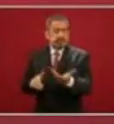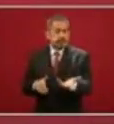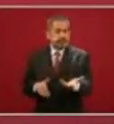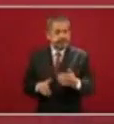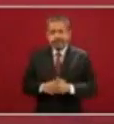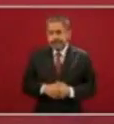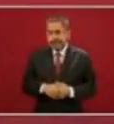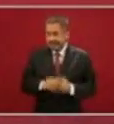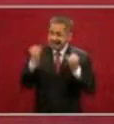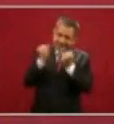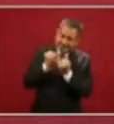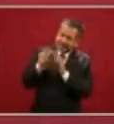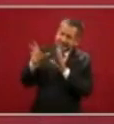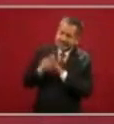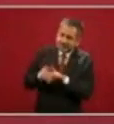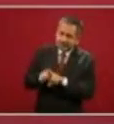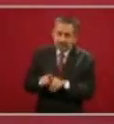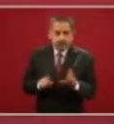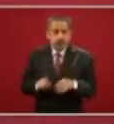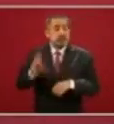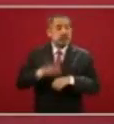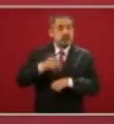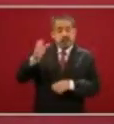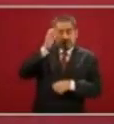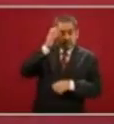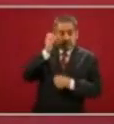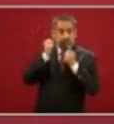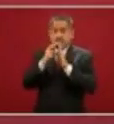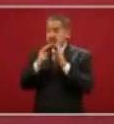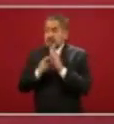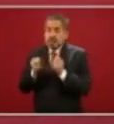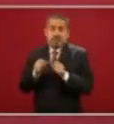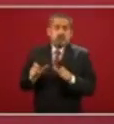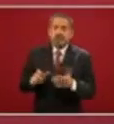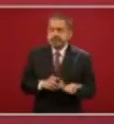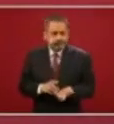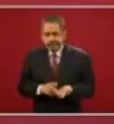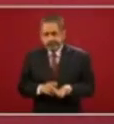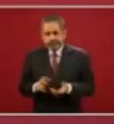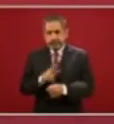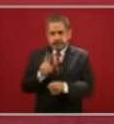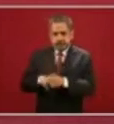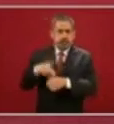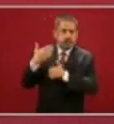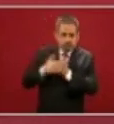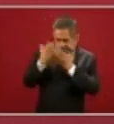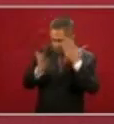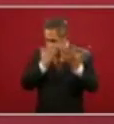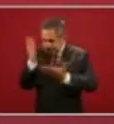No necesariamente por las medidas de contención extremas que se tomaron. Ya vendrán los